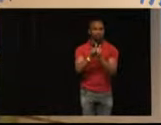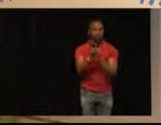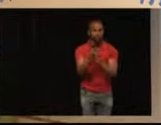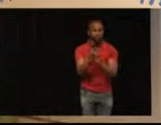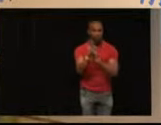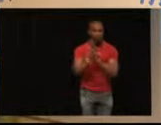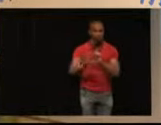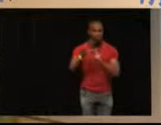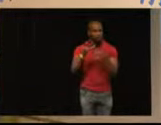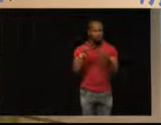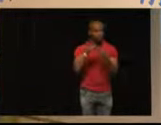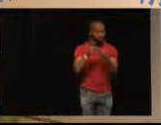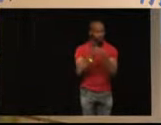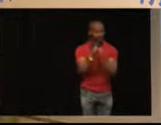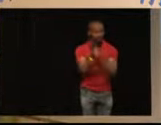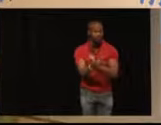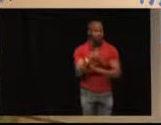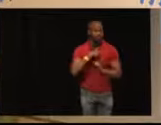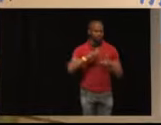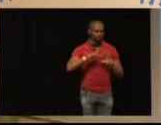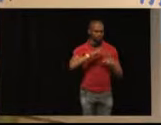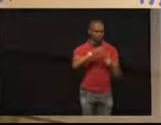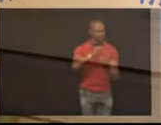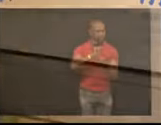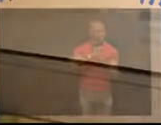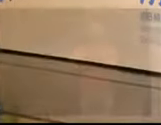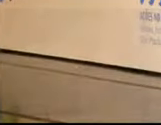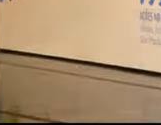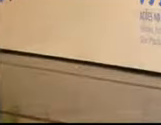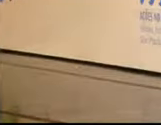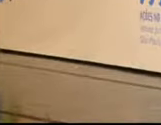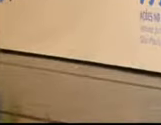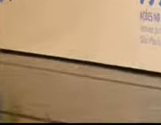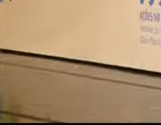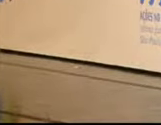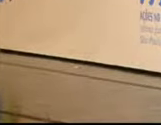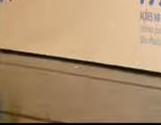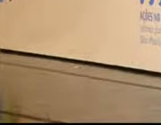confederaciones, etcétera. Nosotros tuvimos en el mundo varios casos de